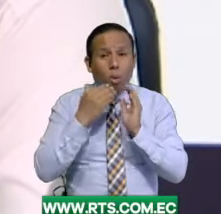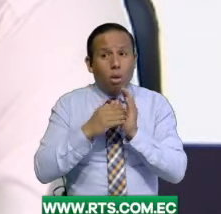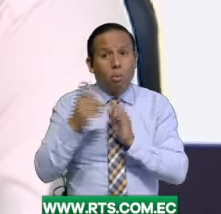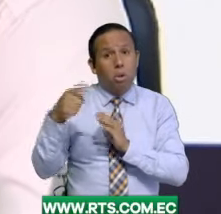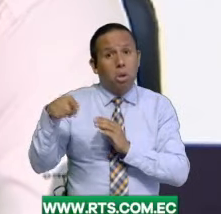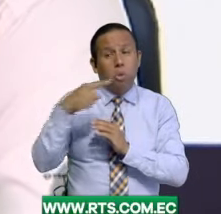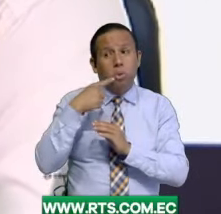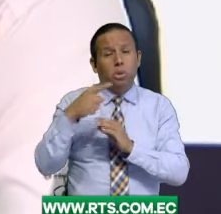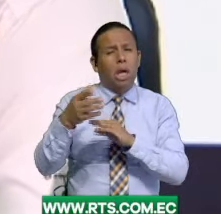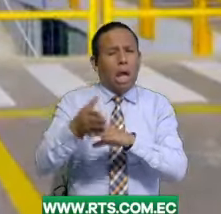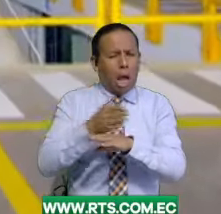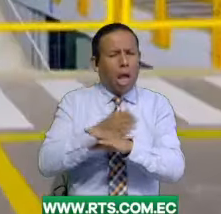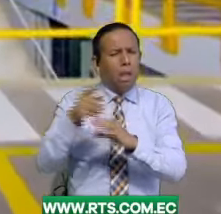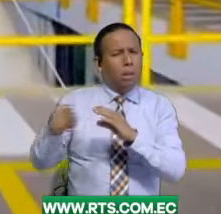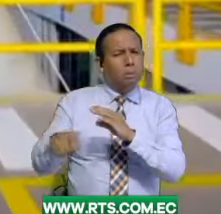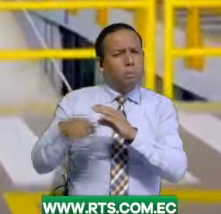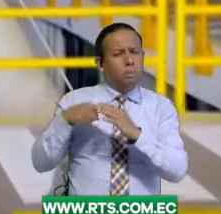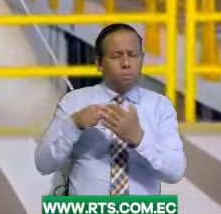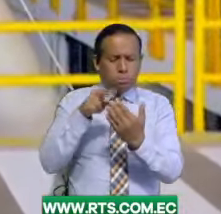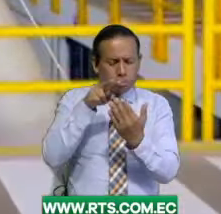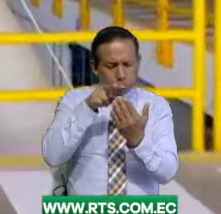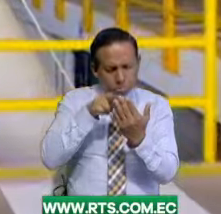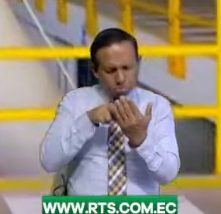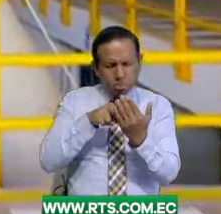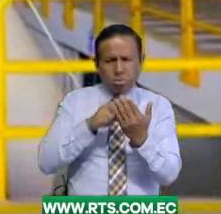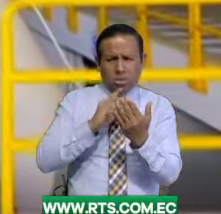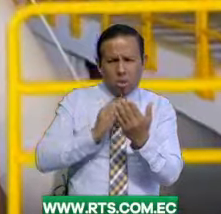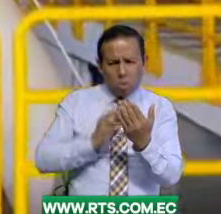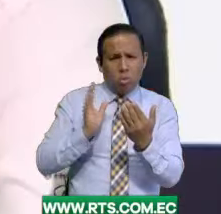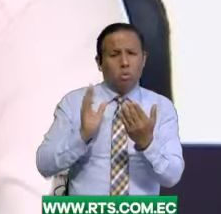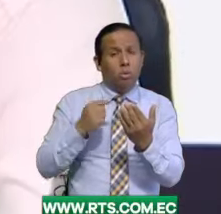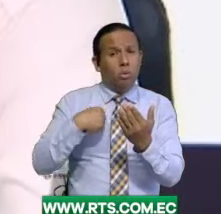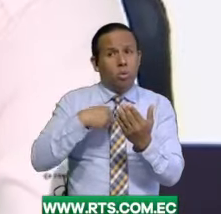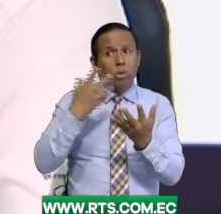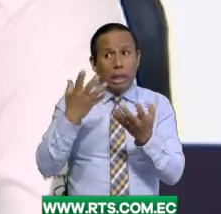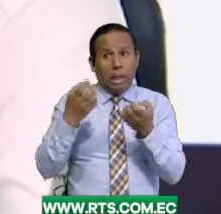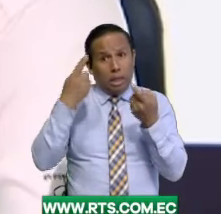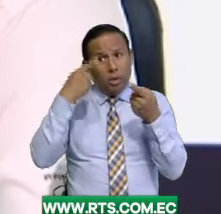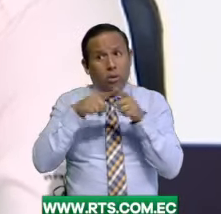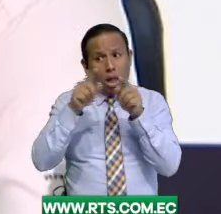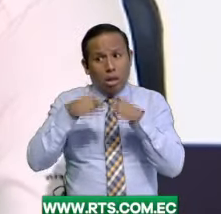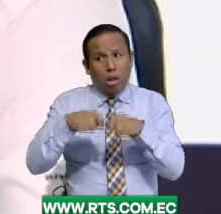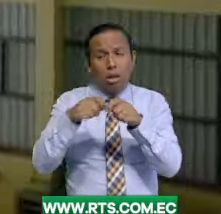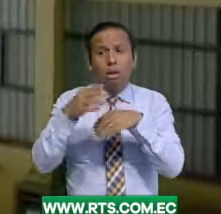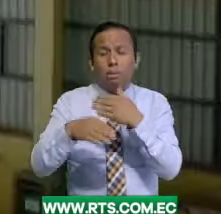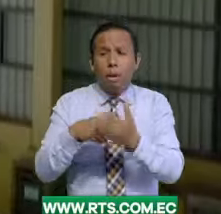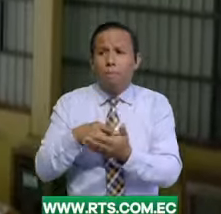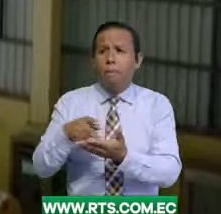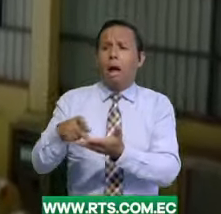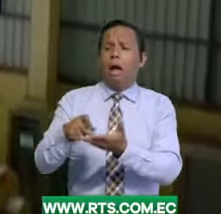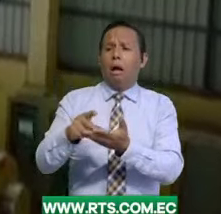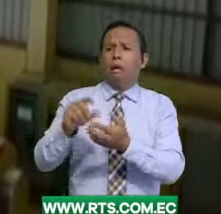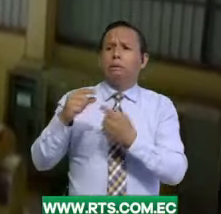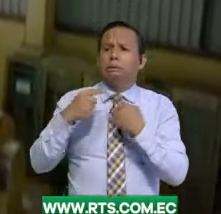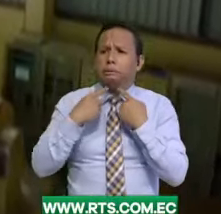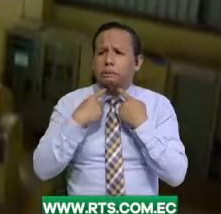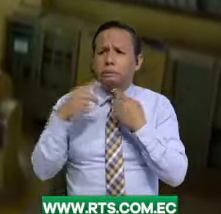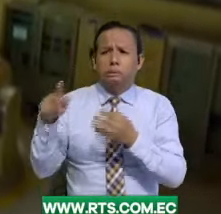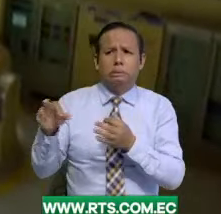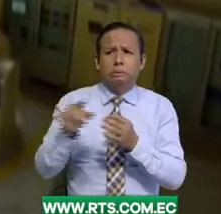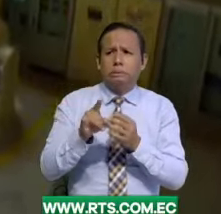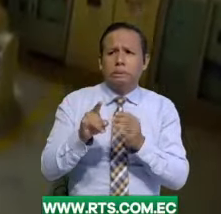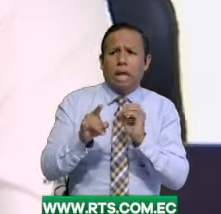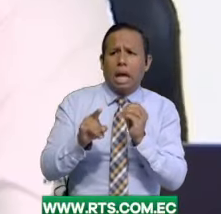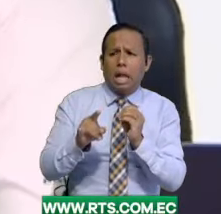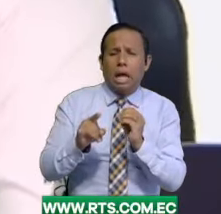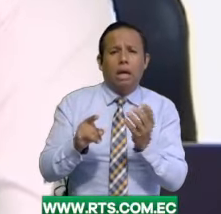nos dicen en papel, porque lo que no queremos es meternos en un contrato en donde paguemos anticipo y luego resulte que